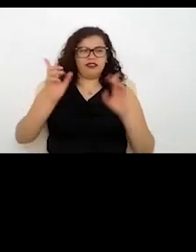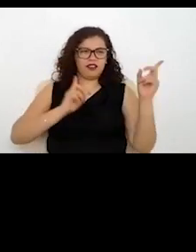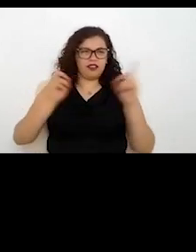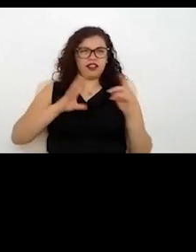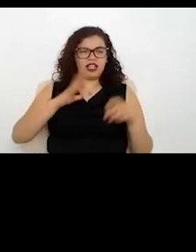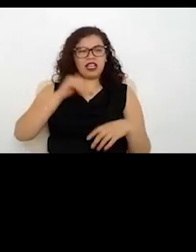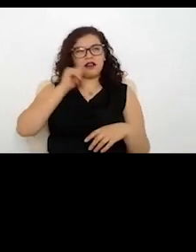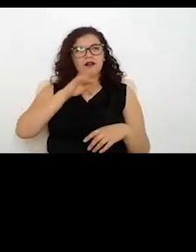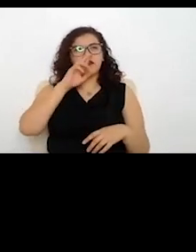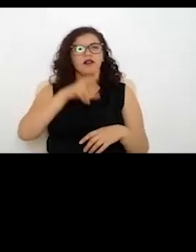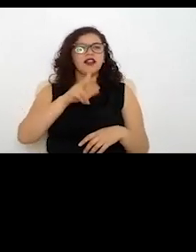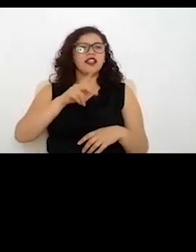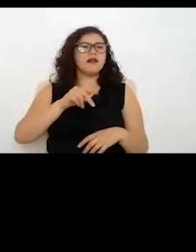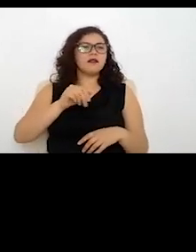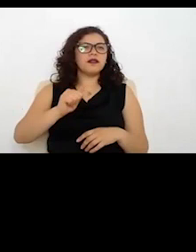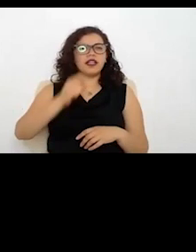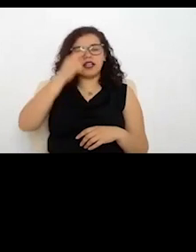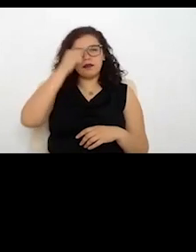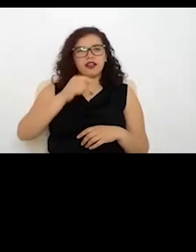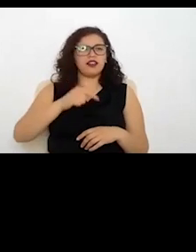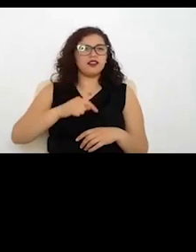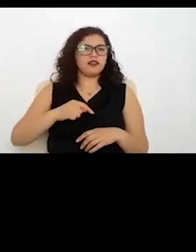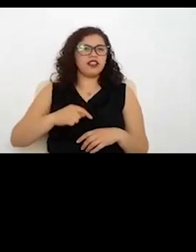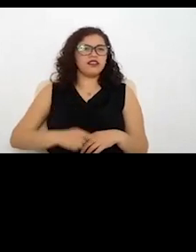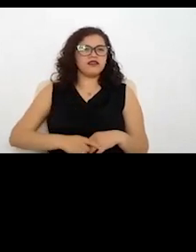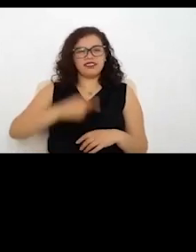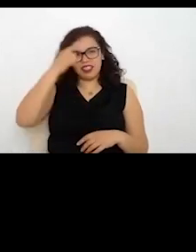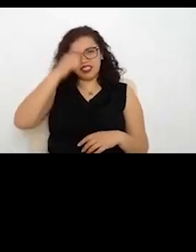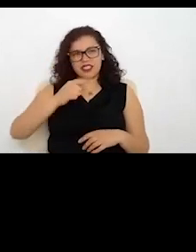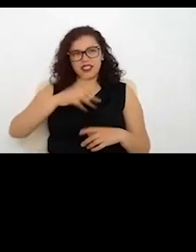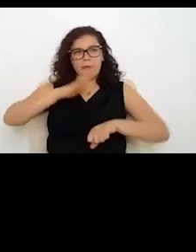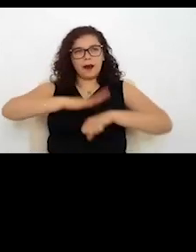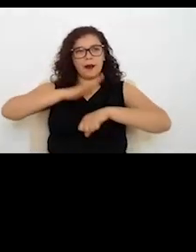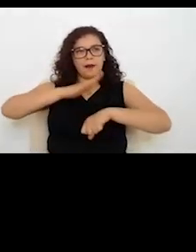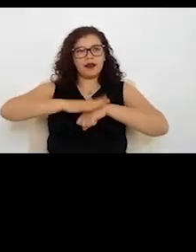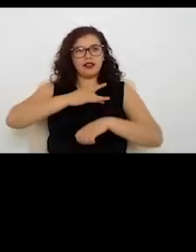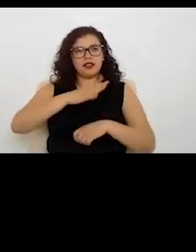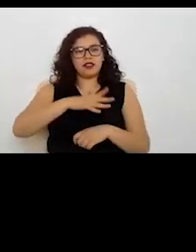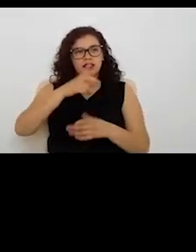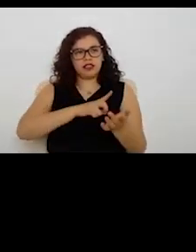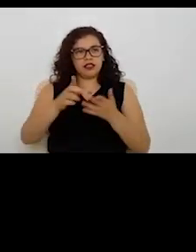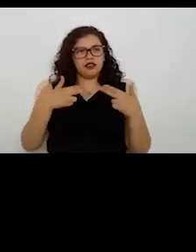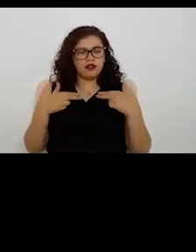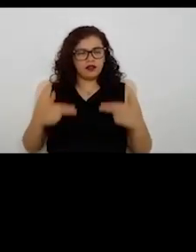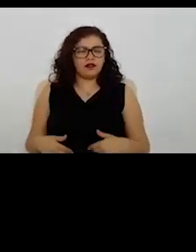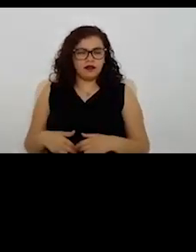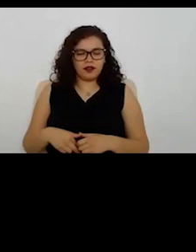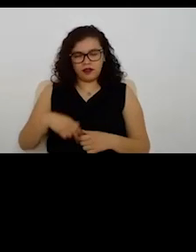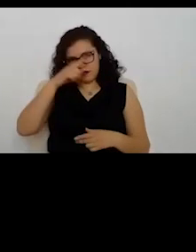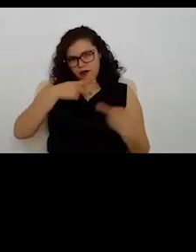preferir aquella interpretación que dé una mayor satisfacción a los derechos humanos del